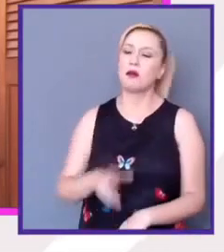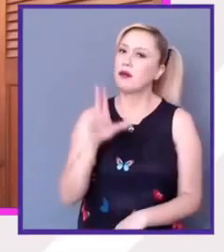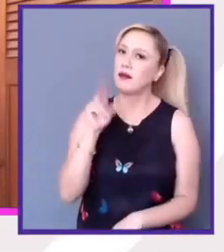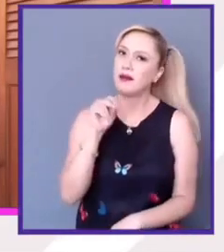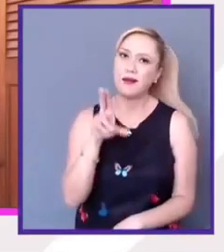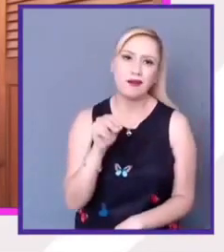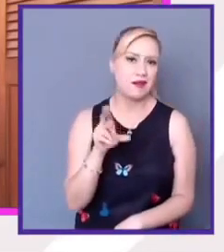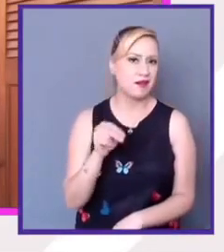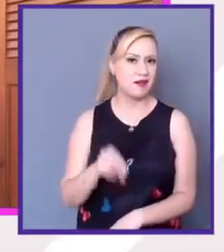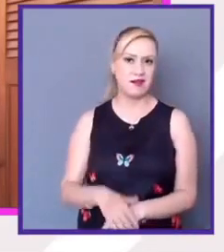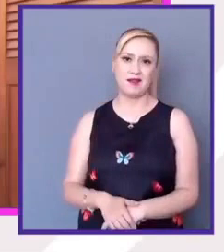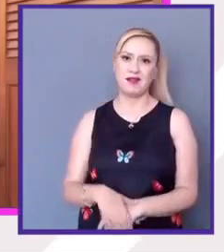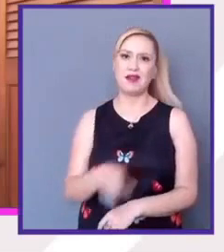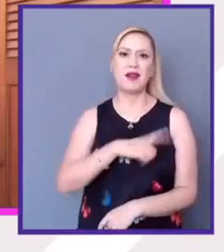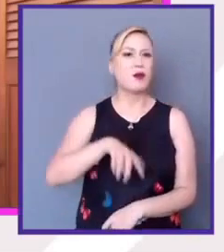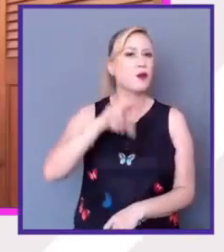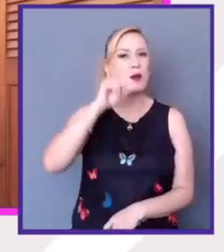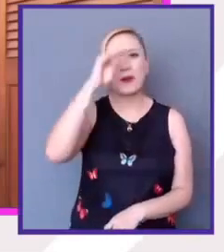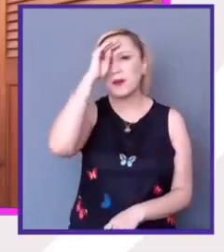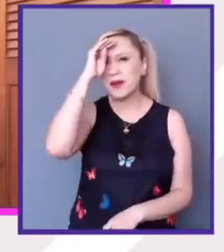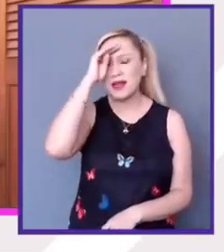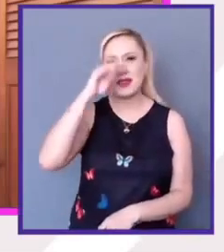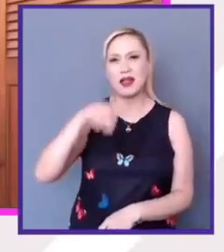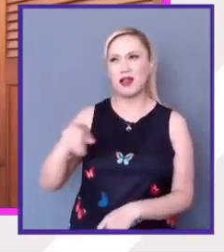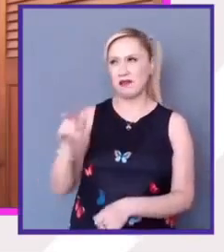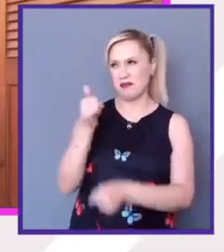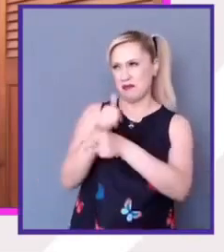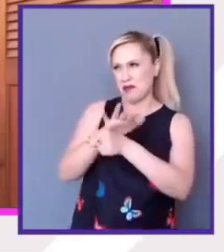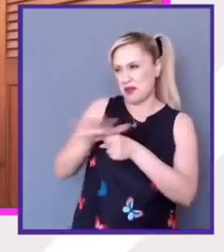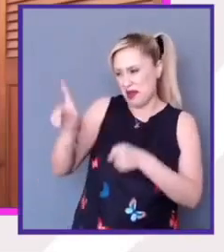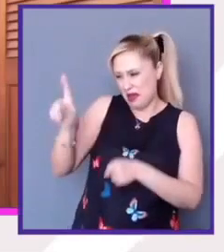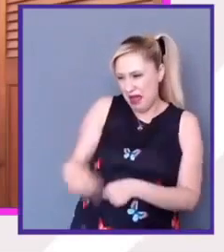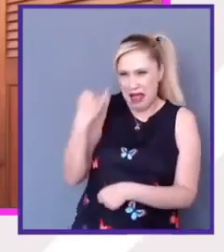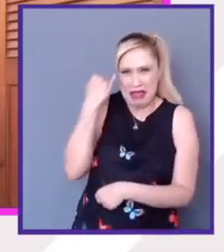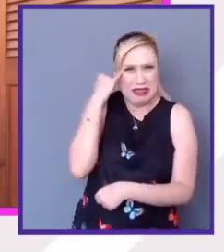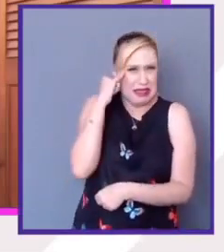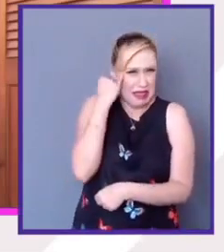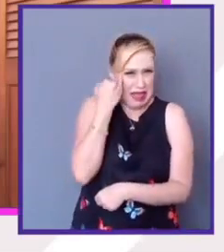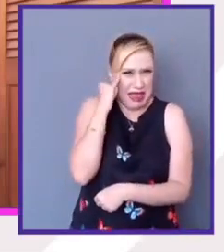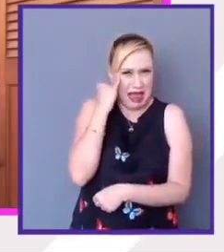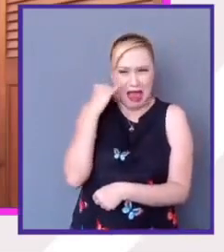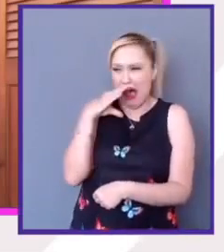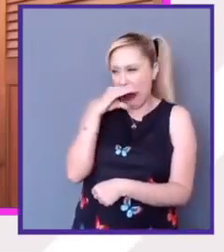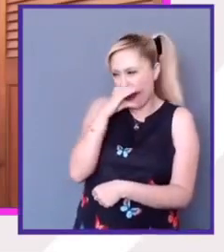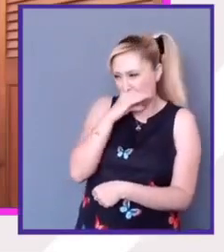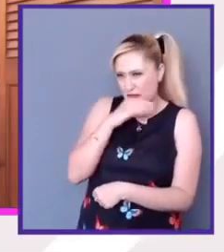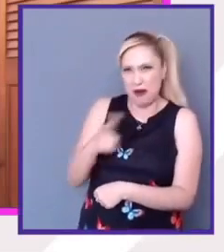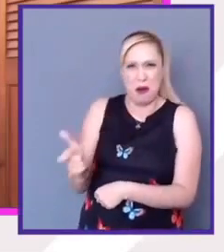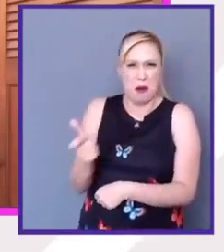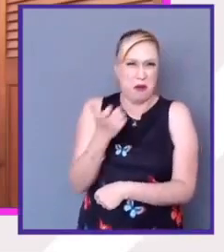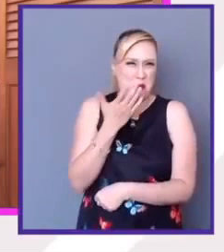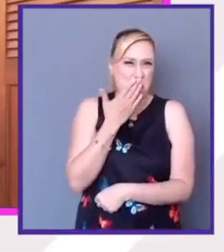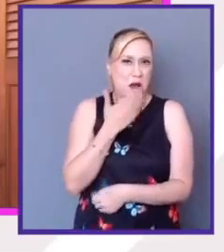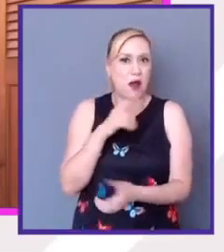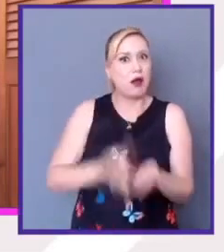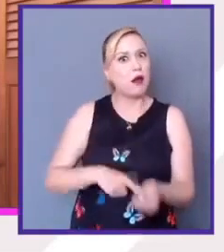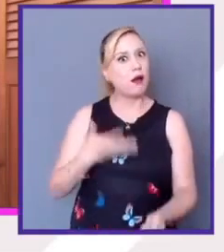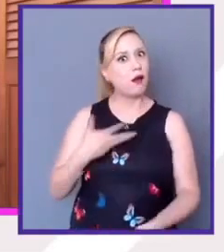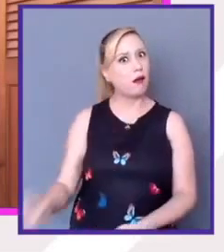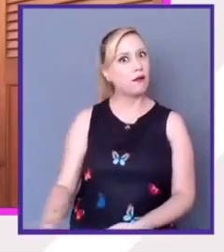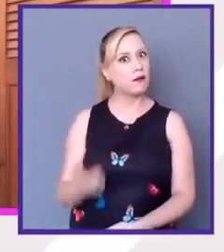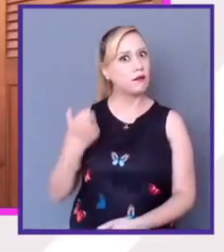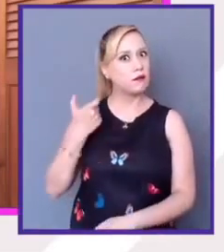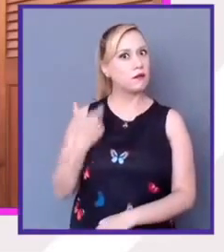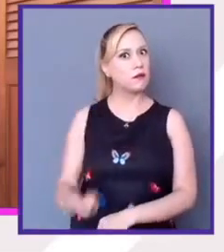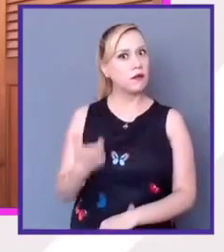realidad es que no se piensa en una persona de negocios, en una persona indígena, en una persona afro, o en una persona más morena,